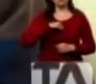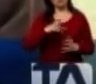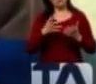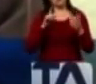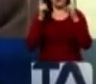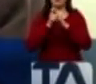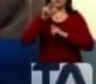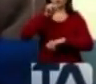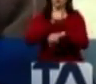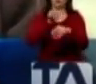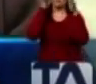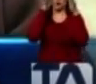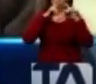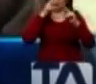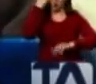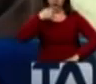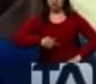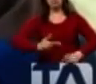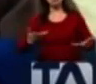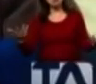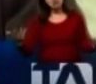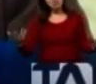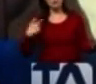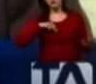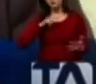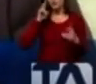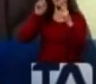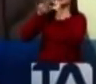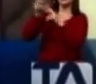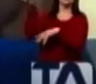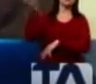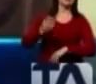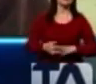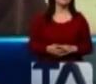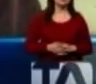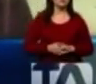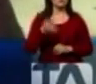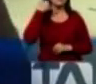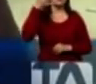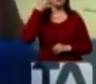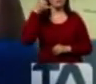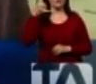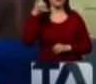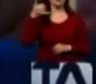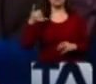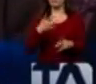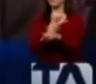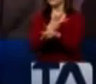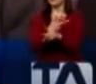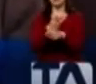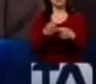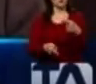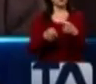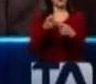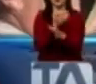nosotros ya los médicos nos conocen y les desconocemos a ellos. Llamar al call center es un fatal. No